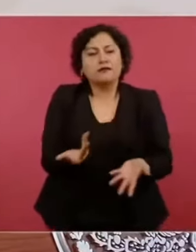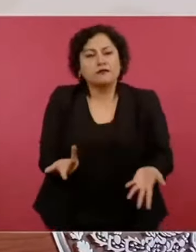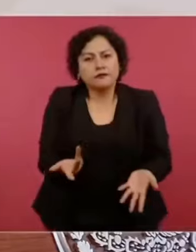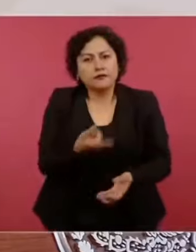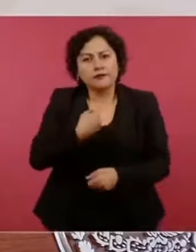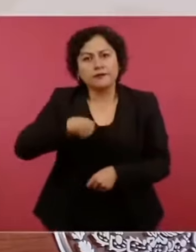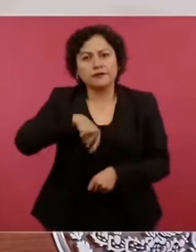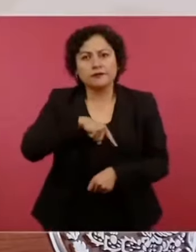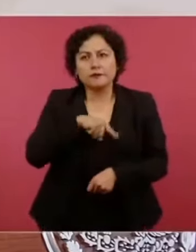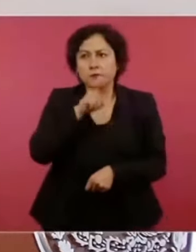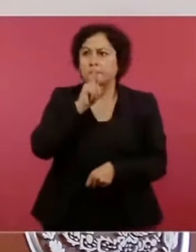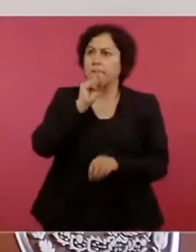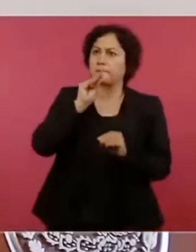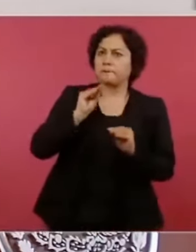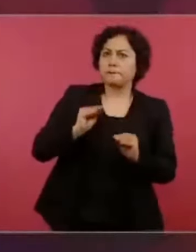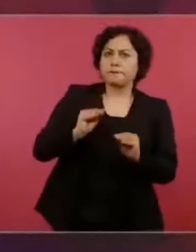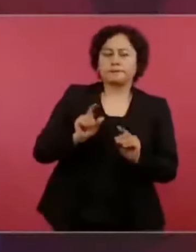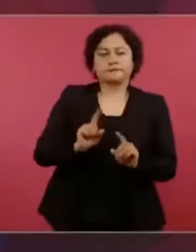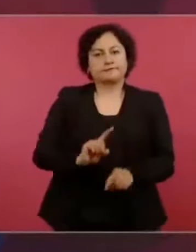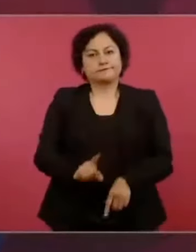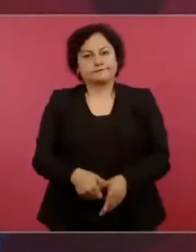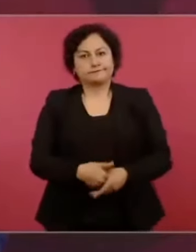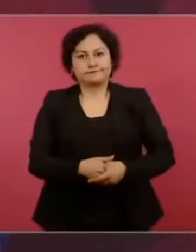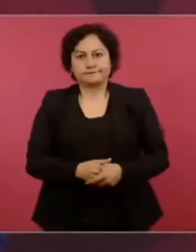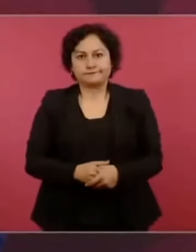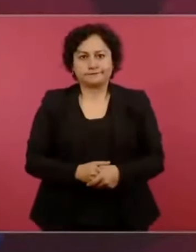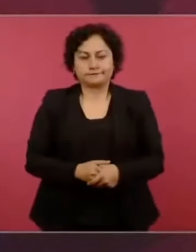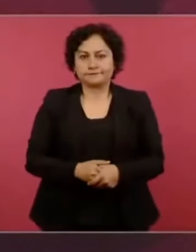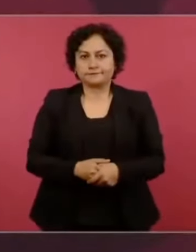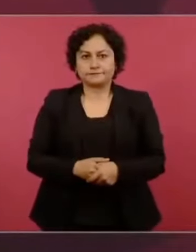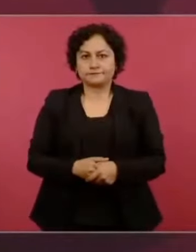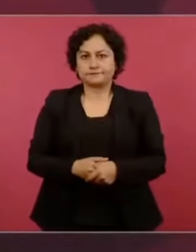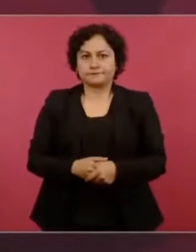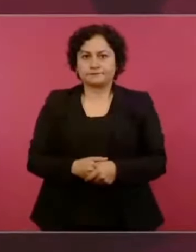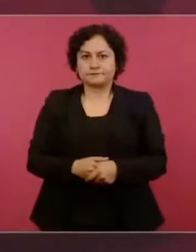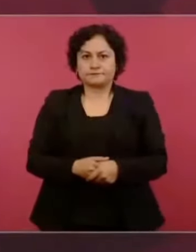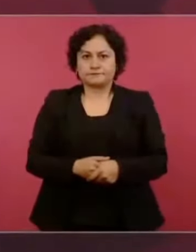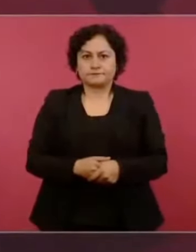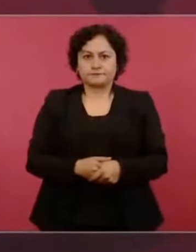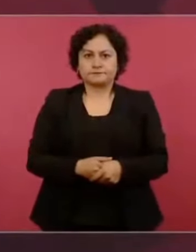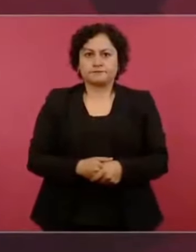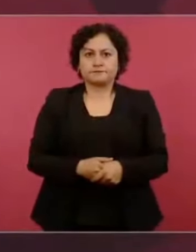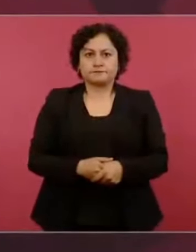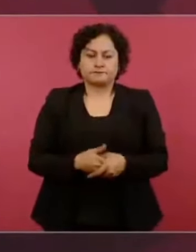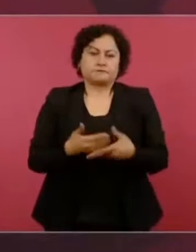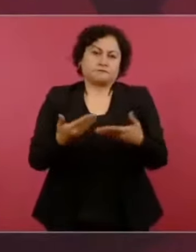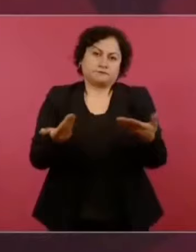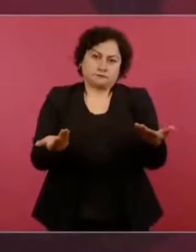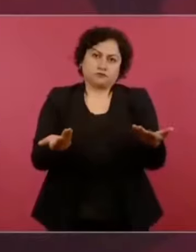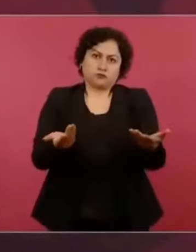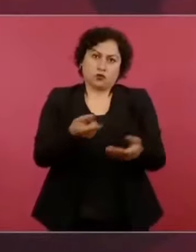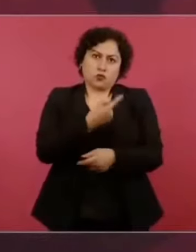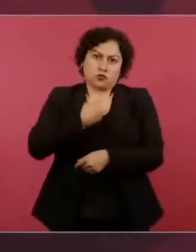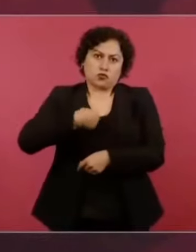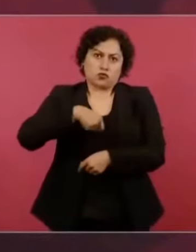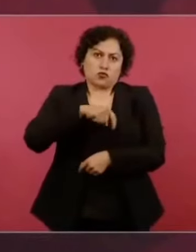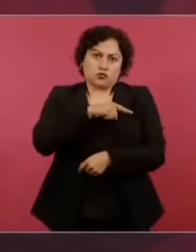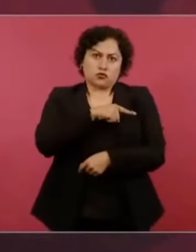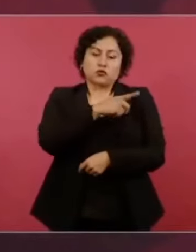y no informáramos al pueblo de